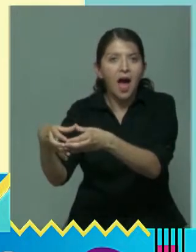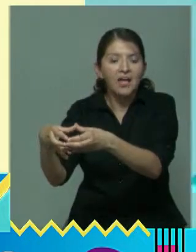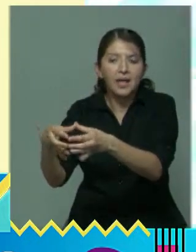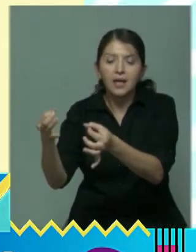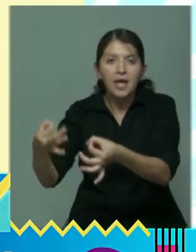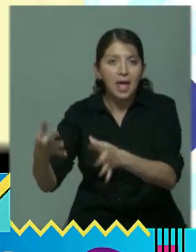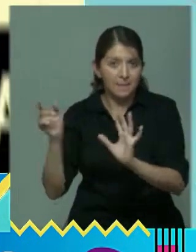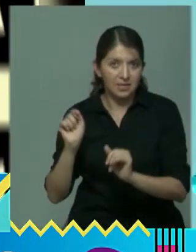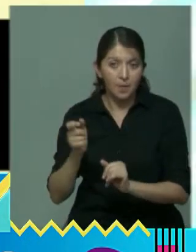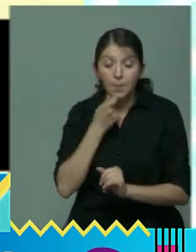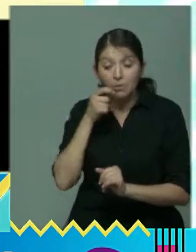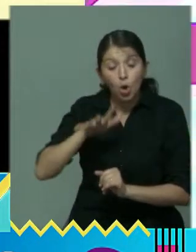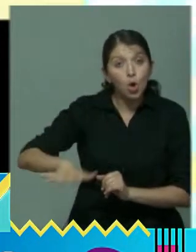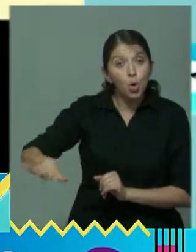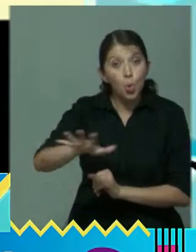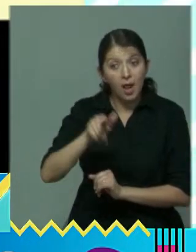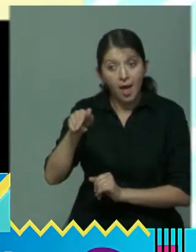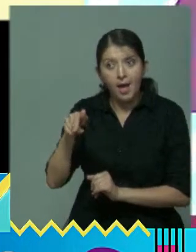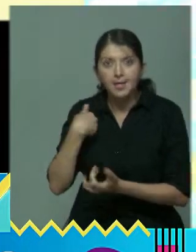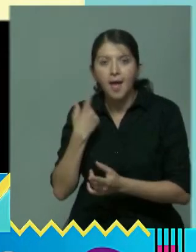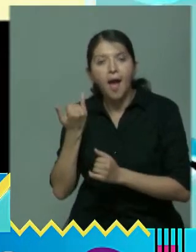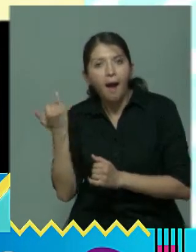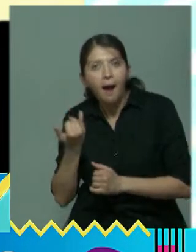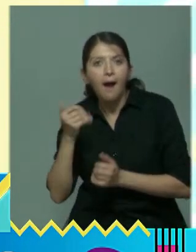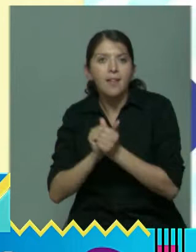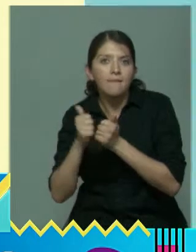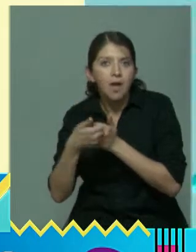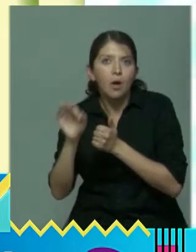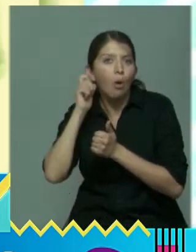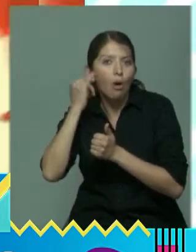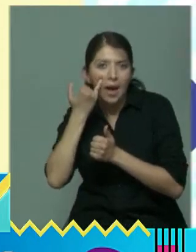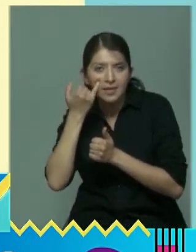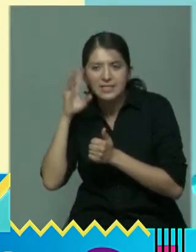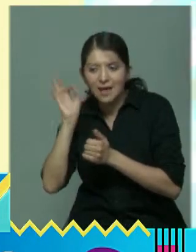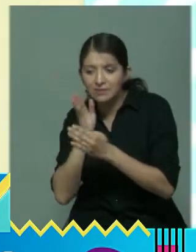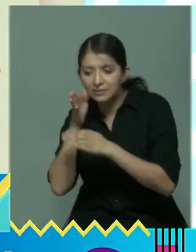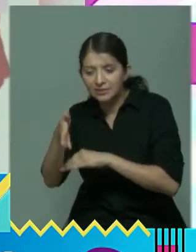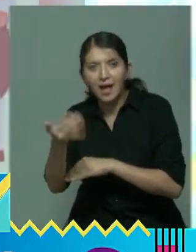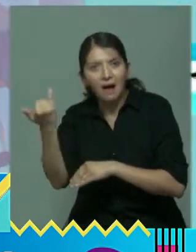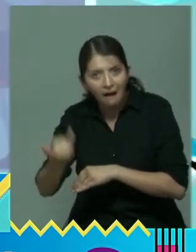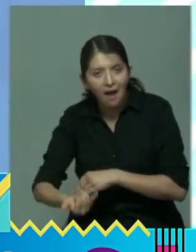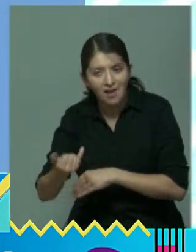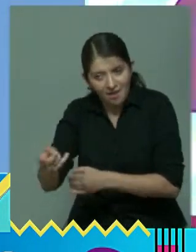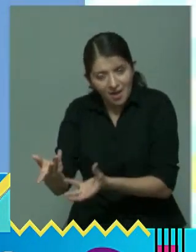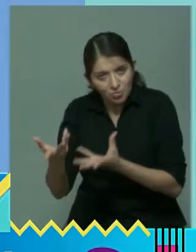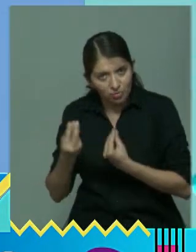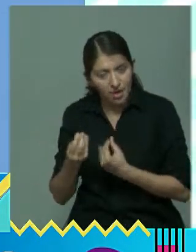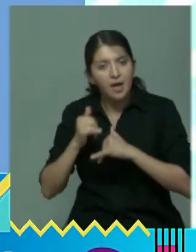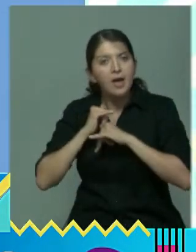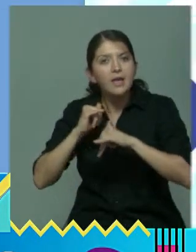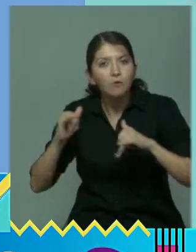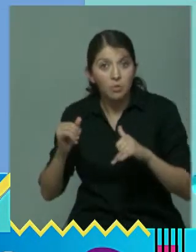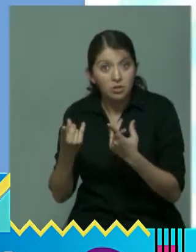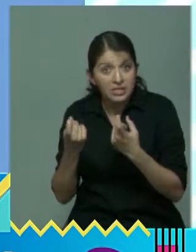en el territorio tengan donde referenciarse. Entonces ahí pueden buscar información que a veces no la tienen tan a mano, como